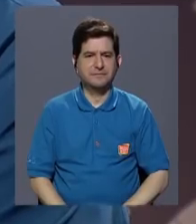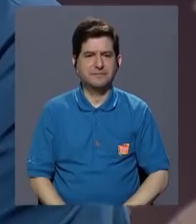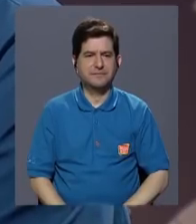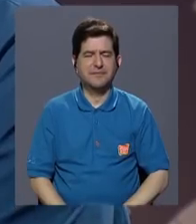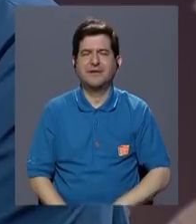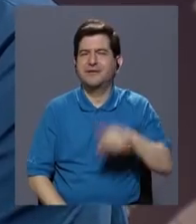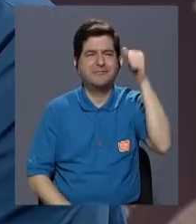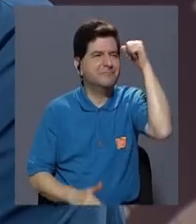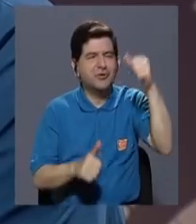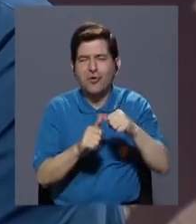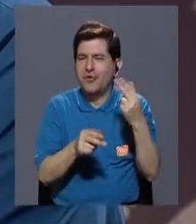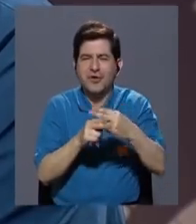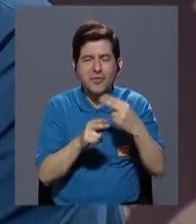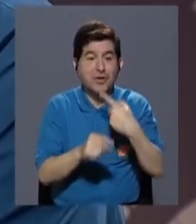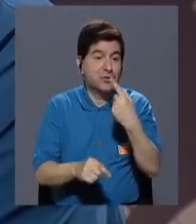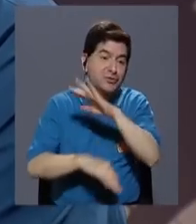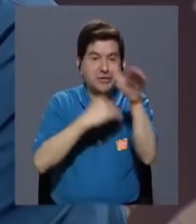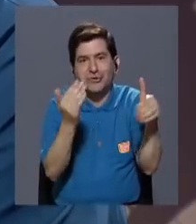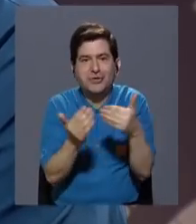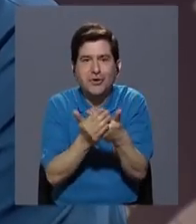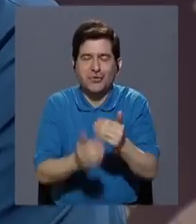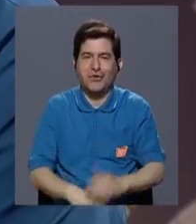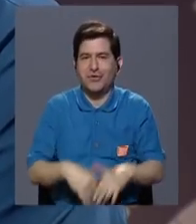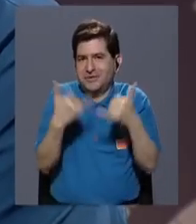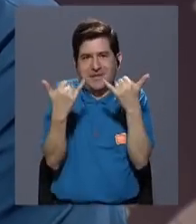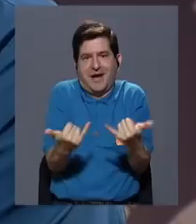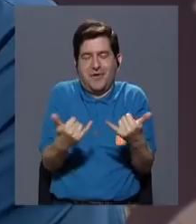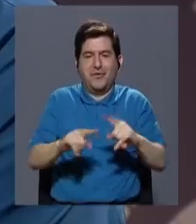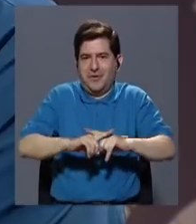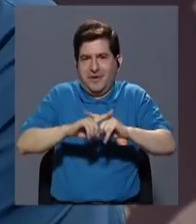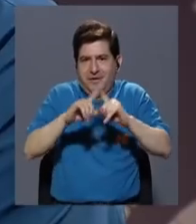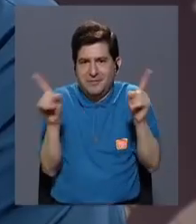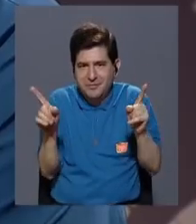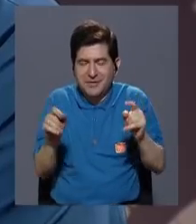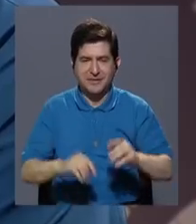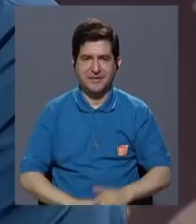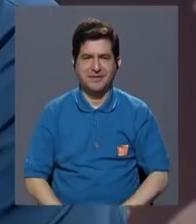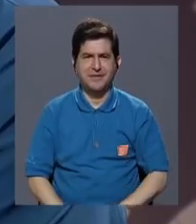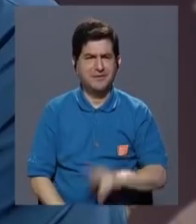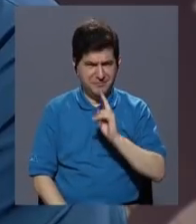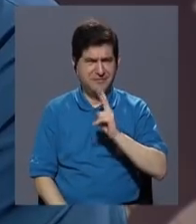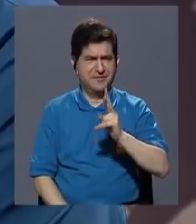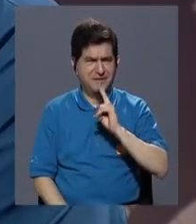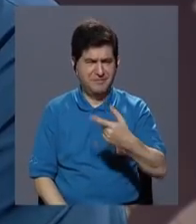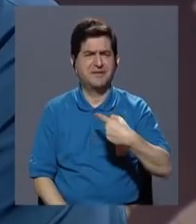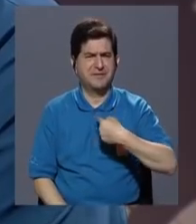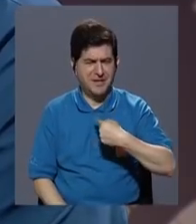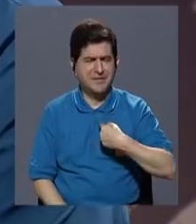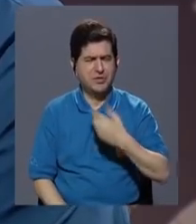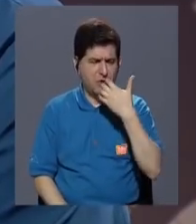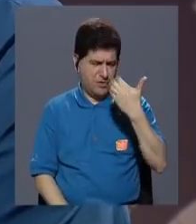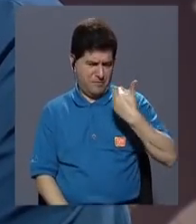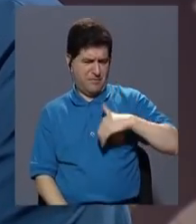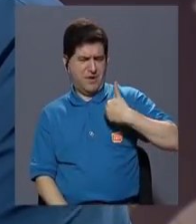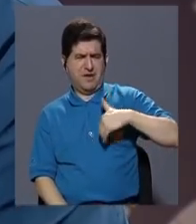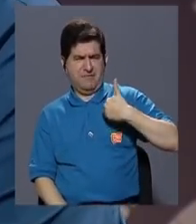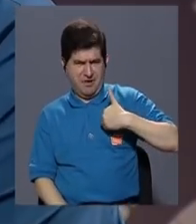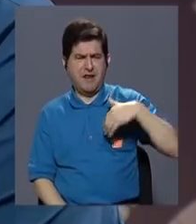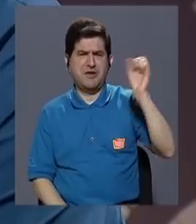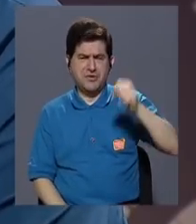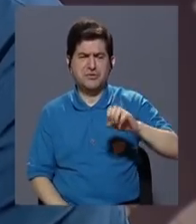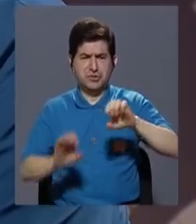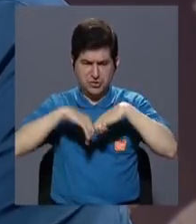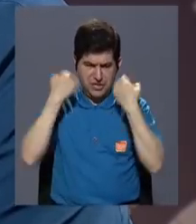se me van los nombres y los empiezo a hacer todos en estos momentos pero realmente tuve el privilegio y tuvimos el privilegio